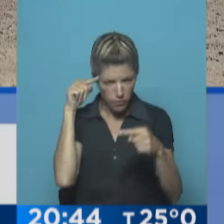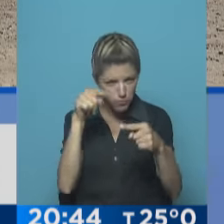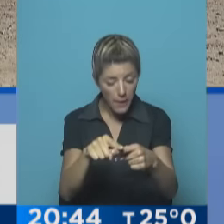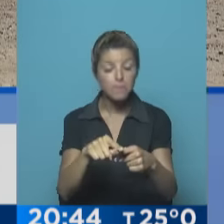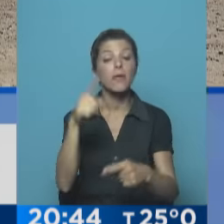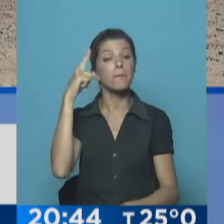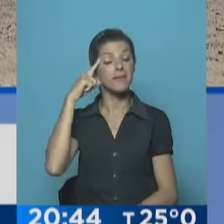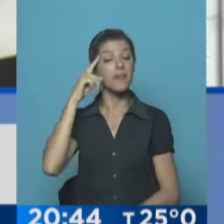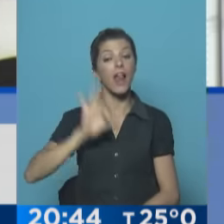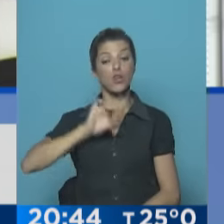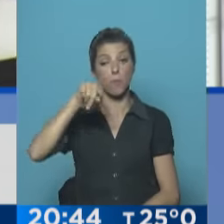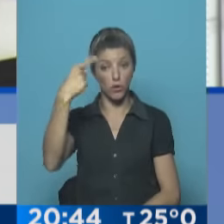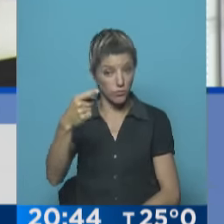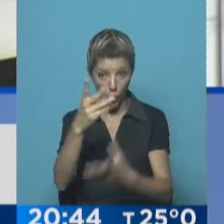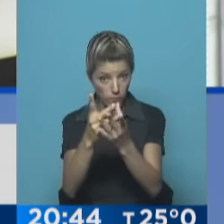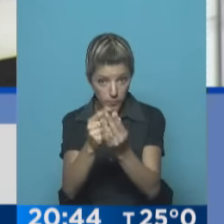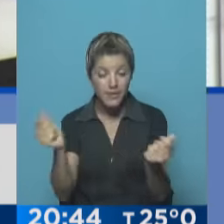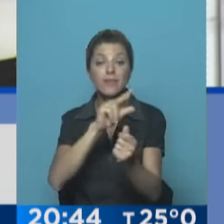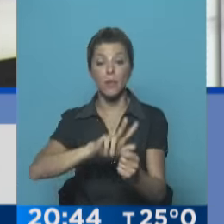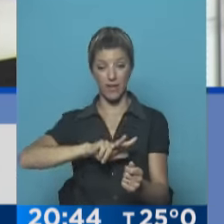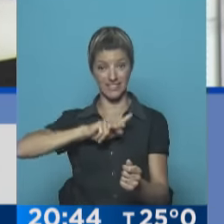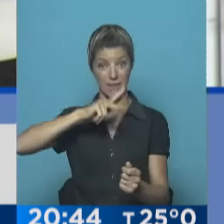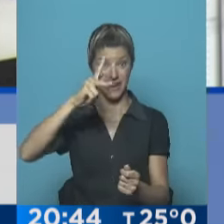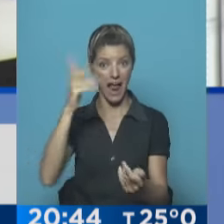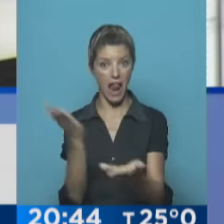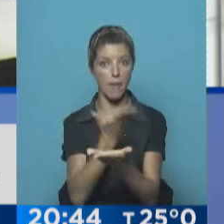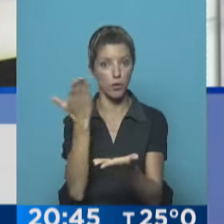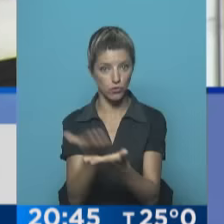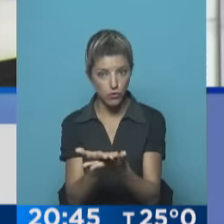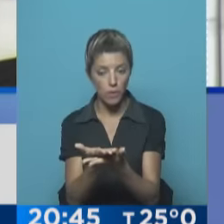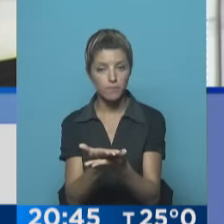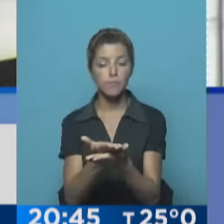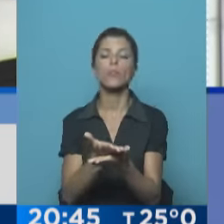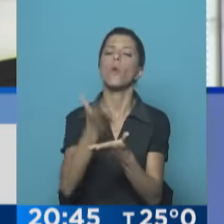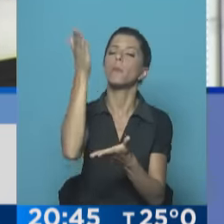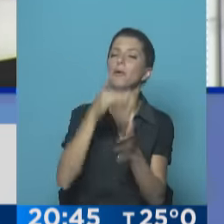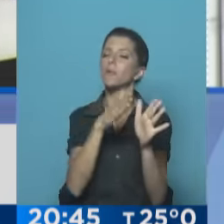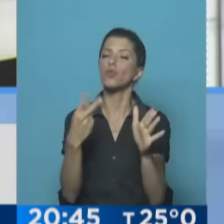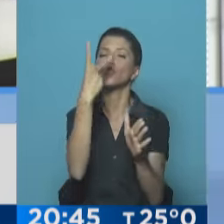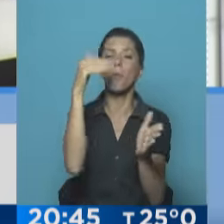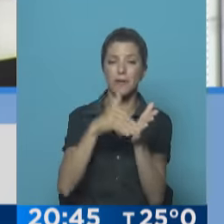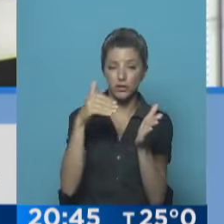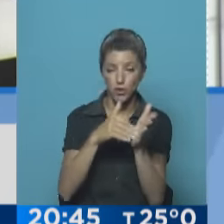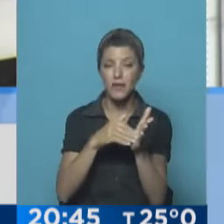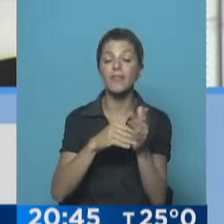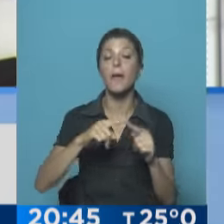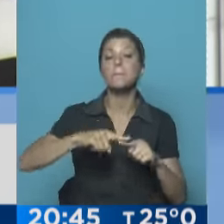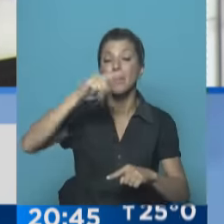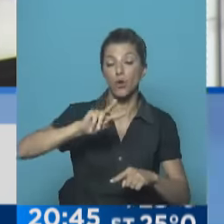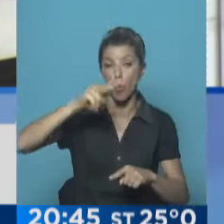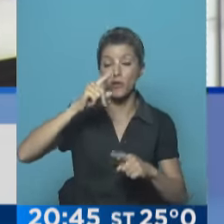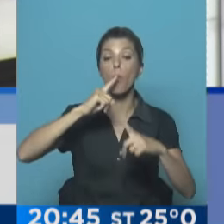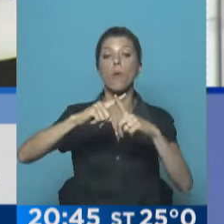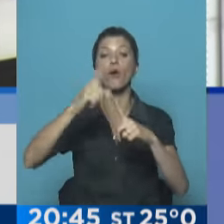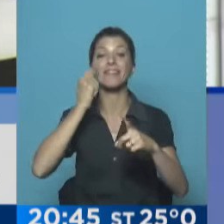del año próximo se podría triplicar la producción actual, alcanzando un promedio de 2 millones de metros cúbicos día. La firma